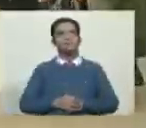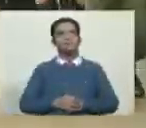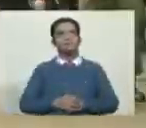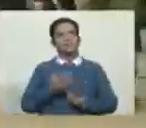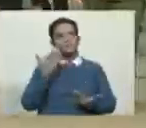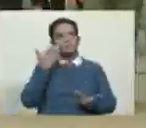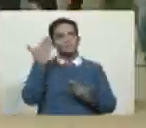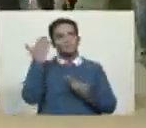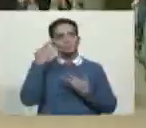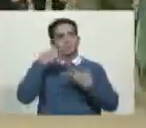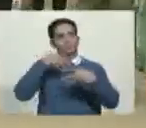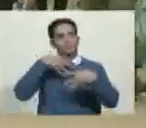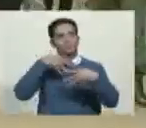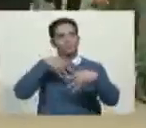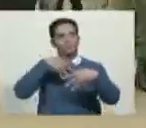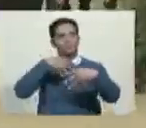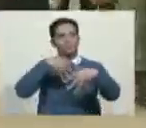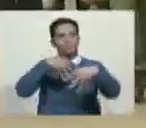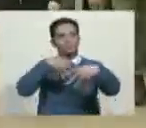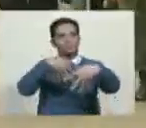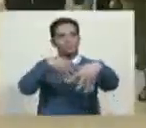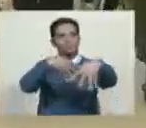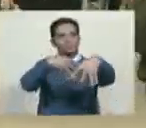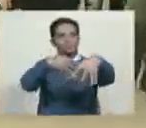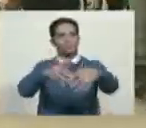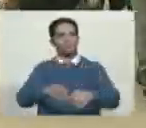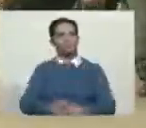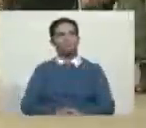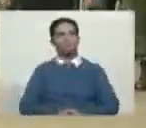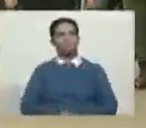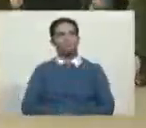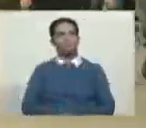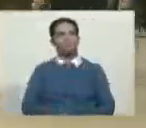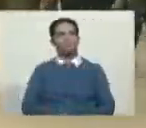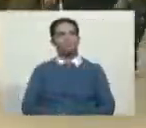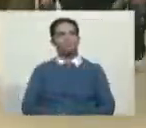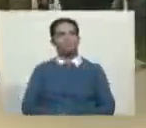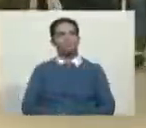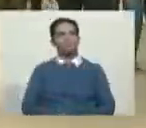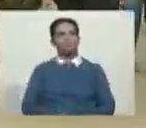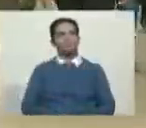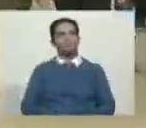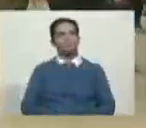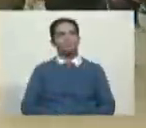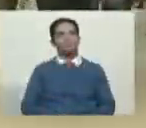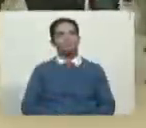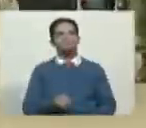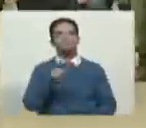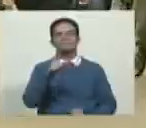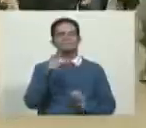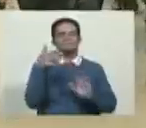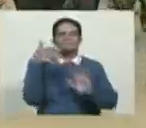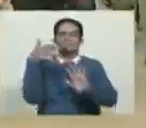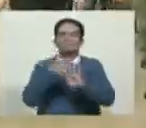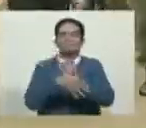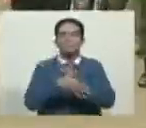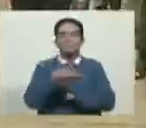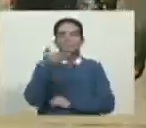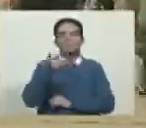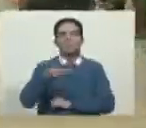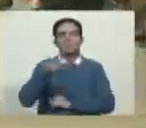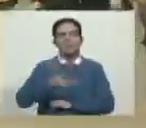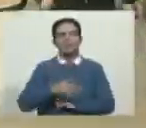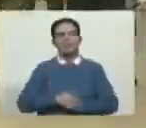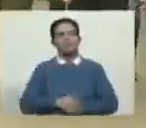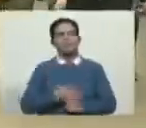las autoridades que tiene un importante significado para la Fuerza Armada Nacional Bolivariana. Esto que ven en